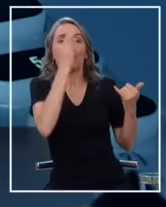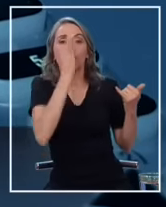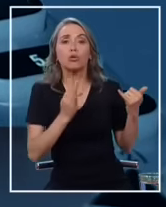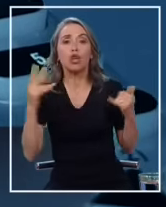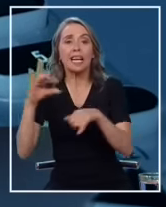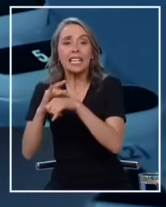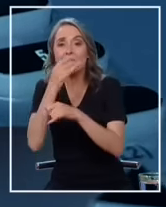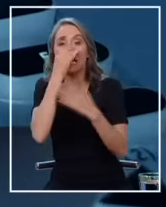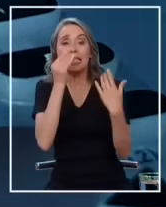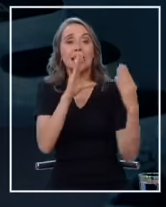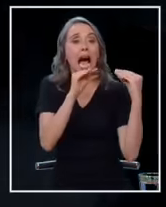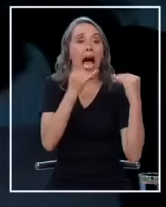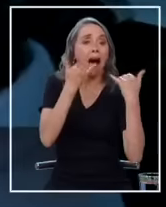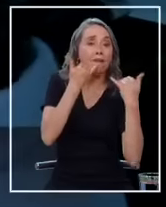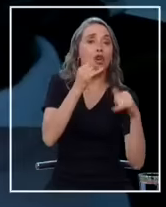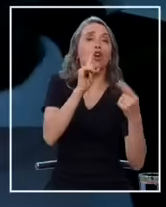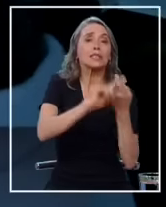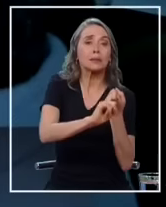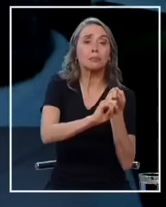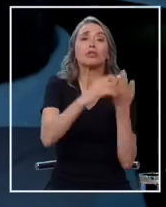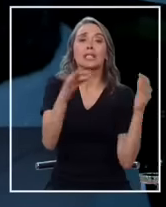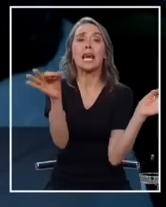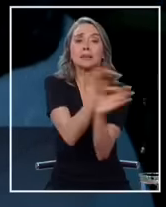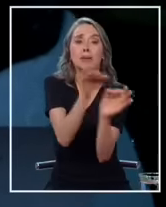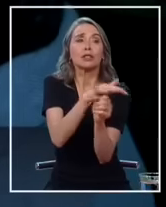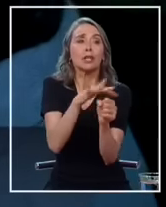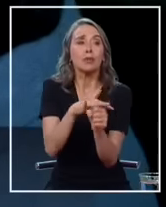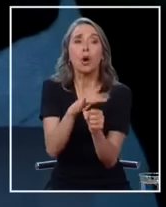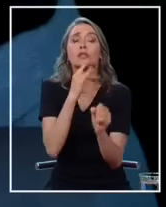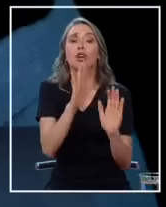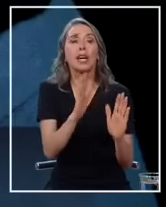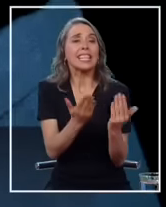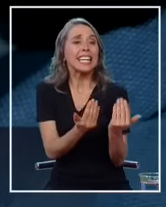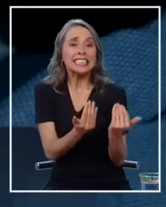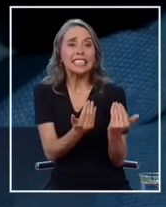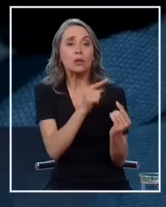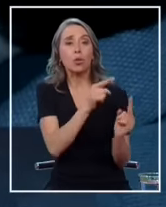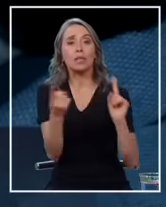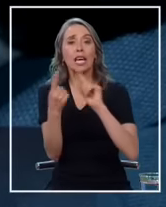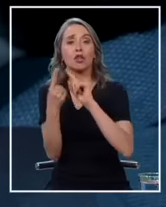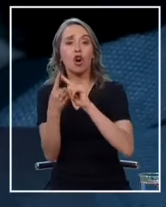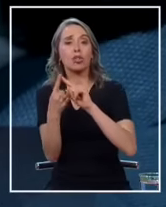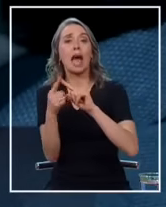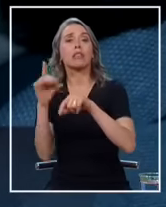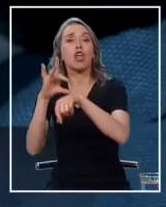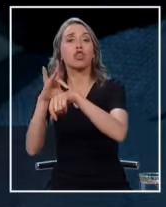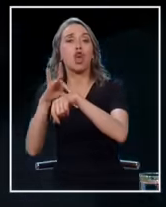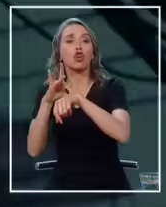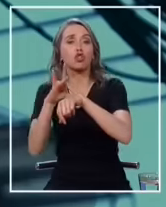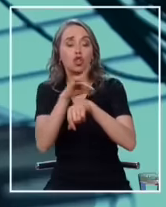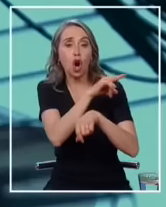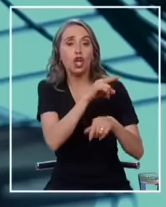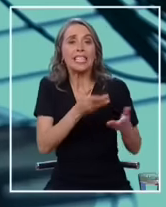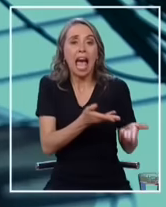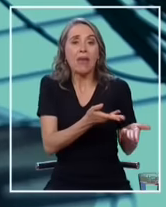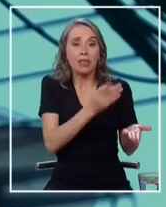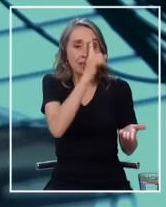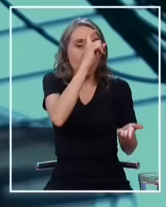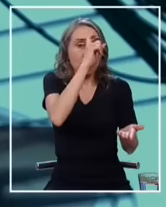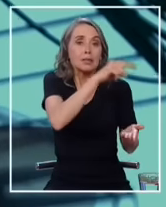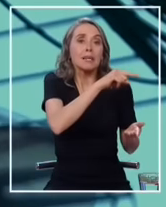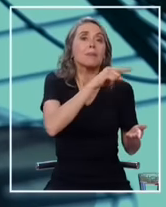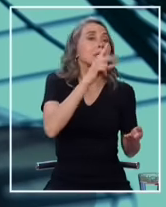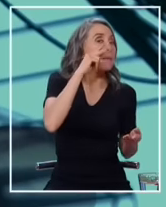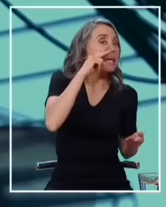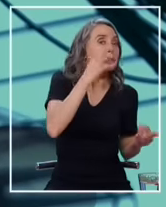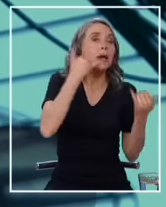Señor, hablaron con la señora y explicándole la situación. Necesitamos que se contacte el médico que lo está atendiendo al paciente, a un médico